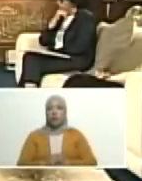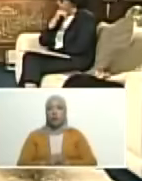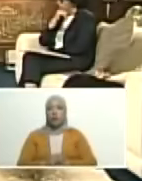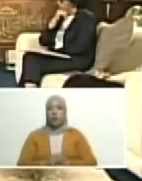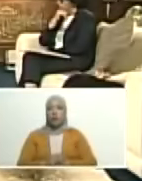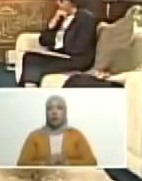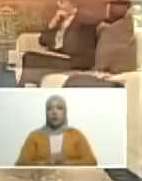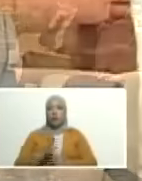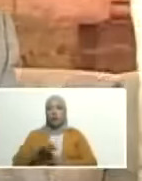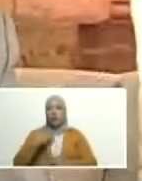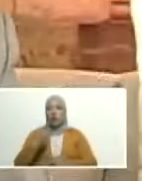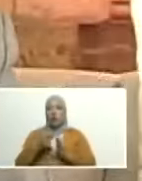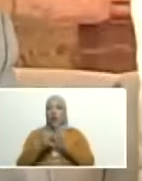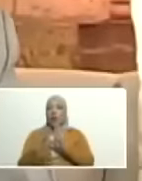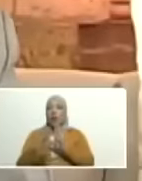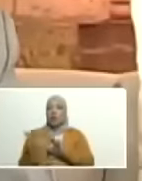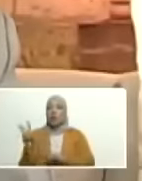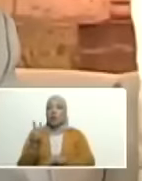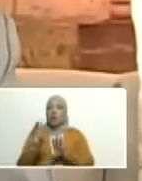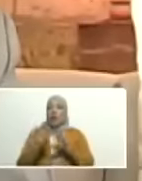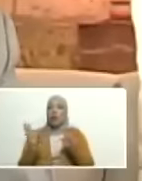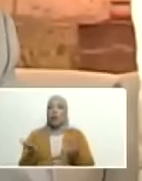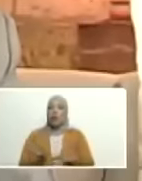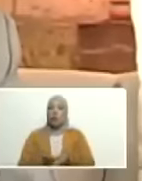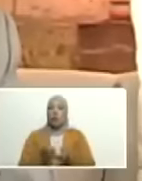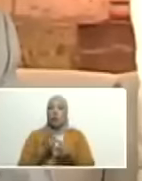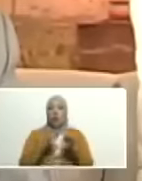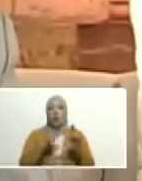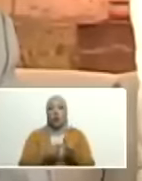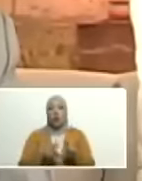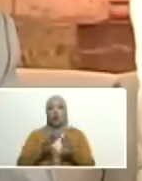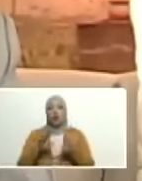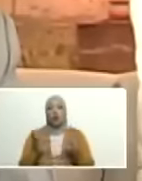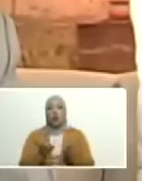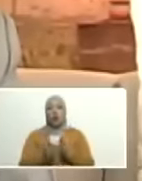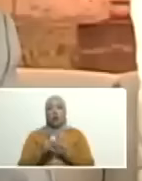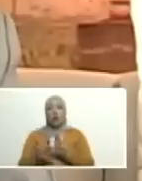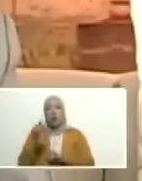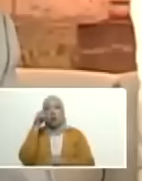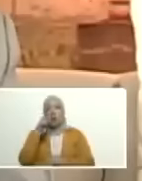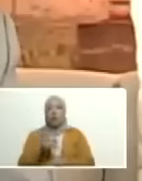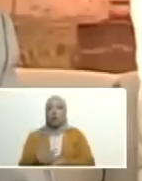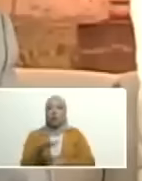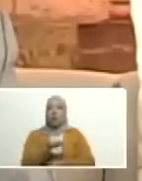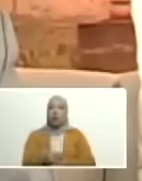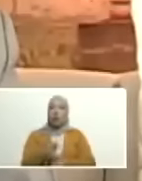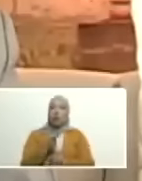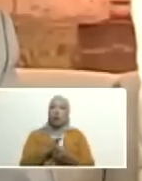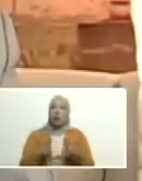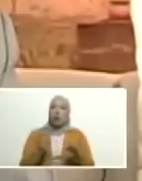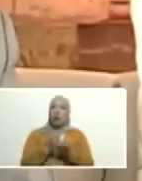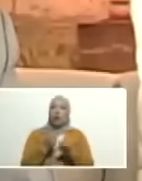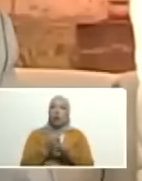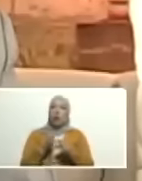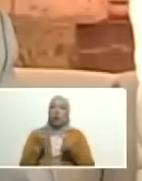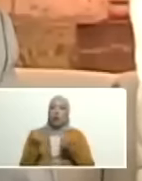a la que tiene derecho cualquier país del mundo, a la que tiene derecho nuestro pueblo. Las libertades